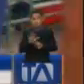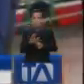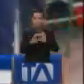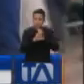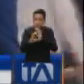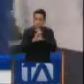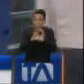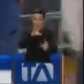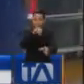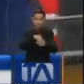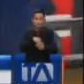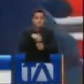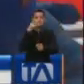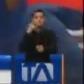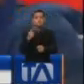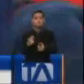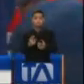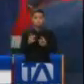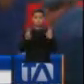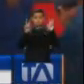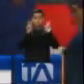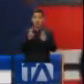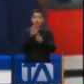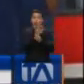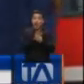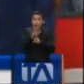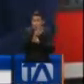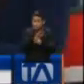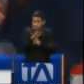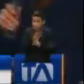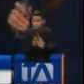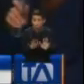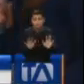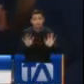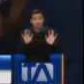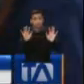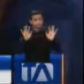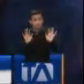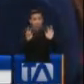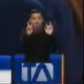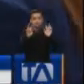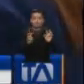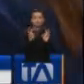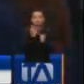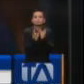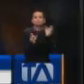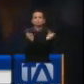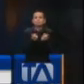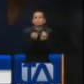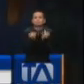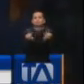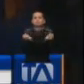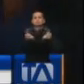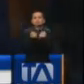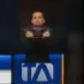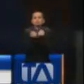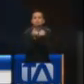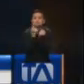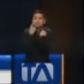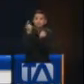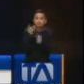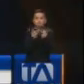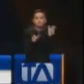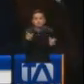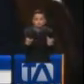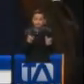y bueno, vamos a tratar, porque el tema del acoso también pasa un poco porque hay muchísimas personas, ingresan, ya decían algunas